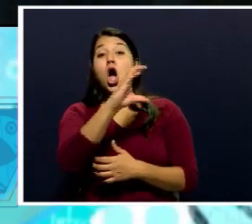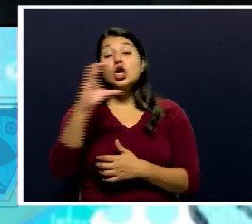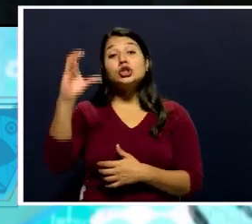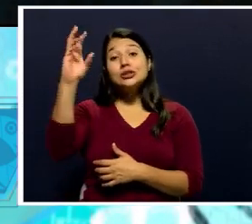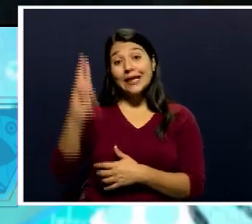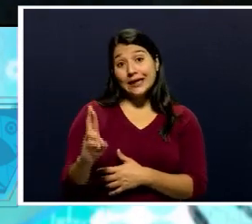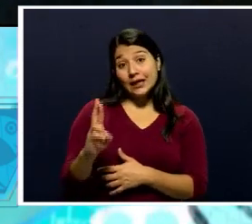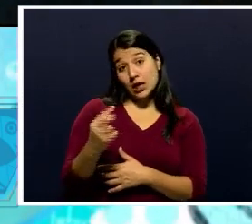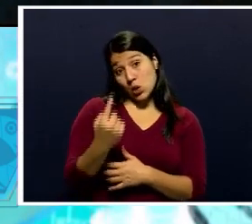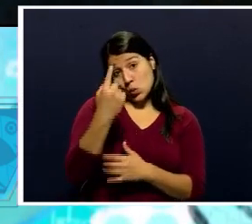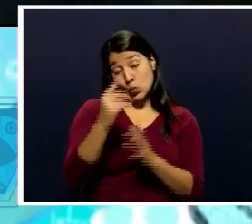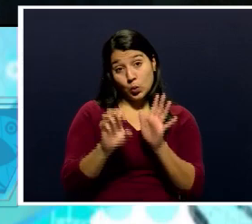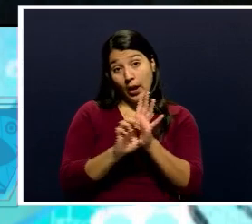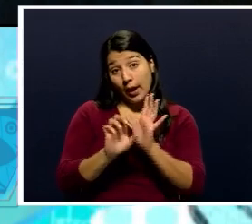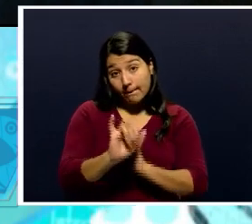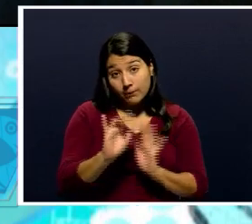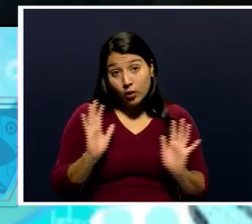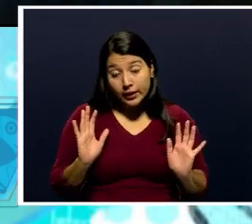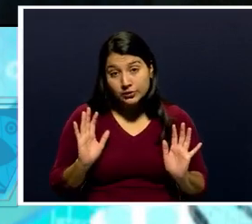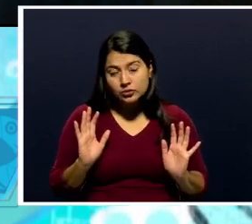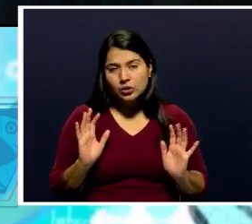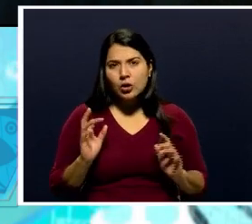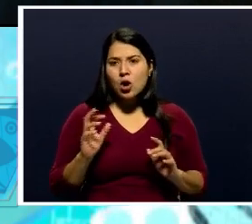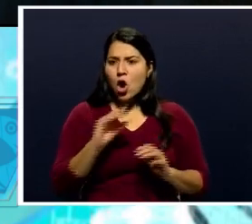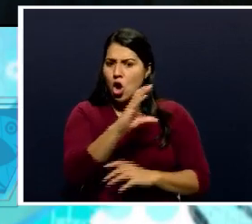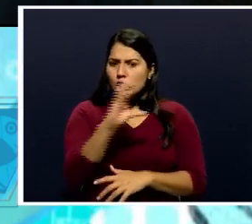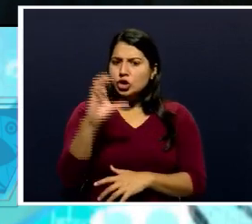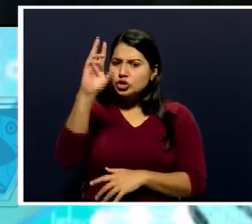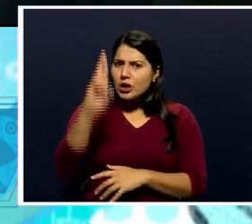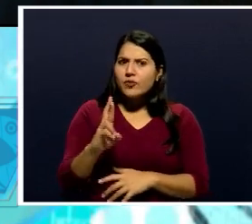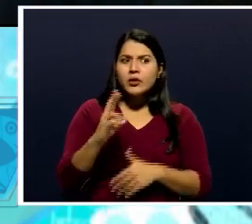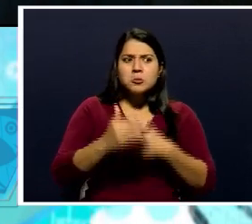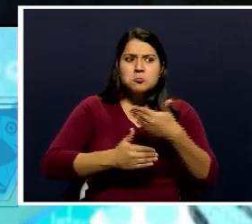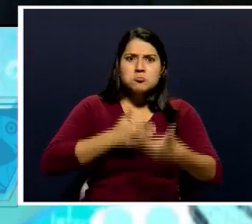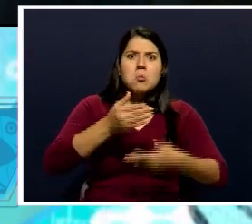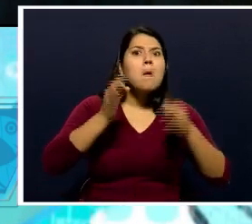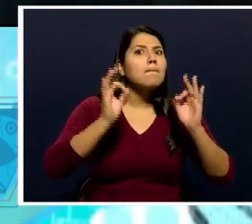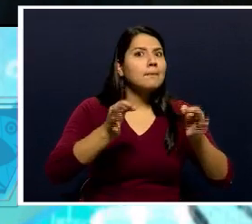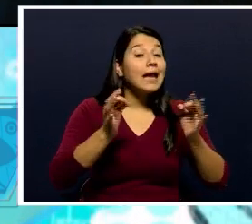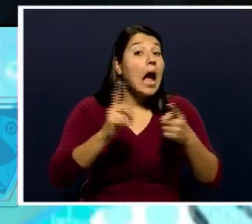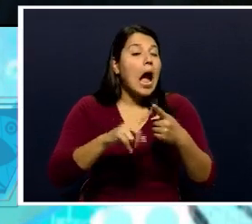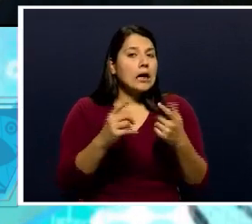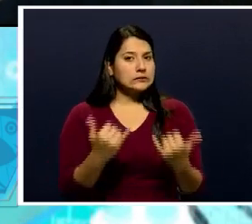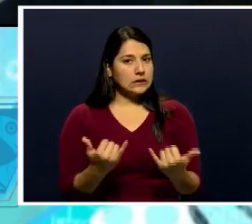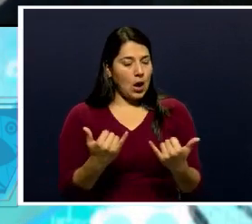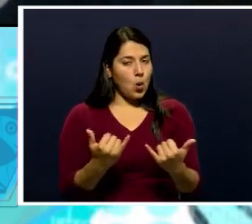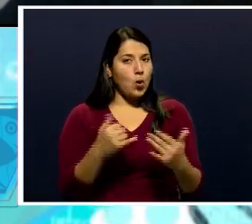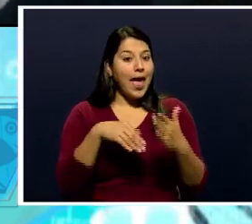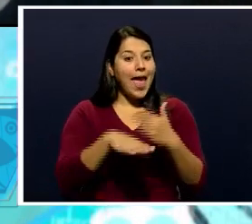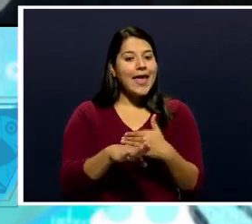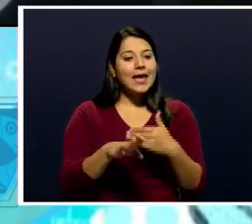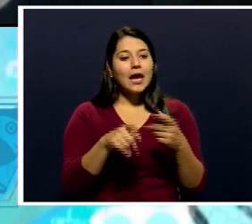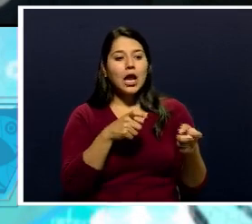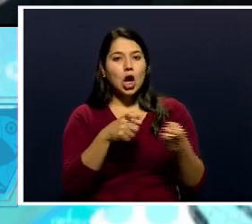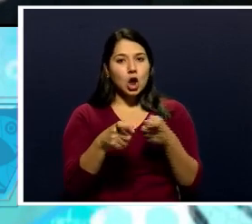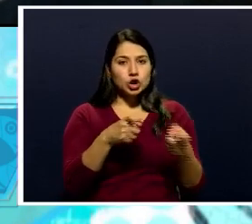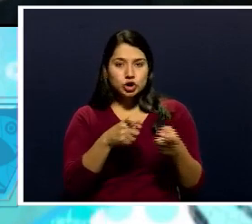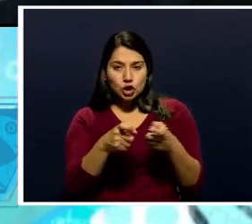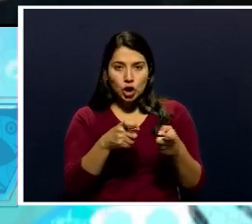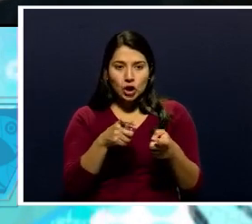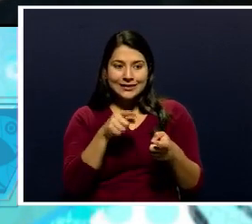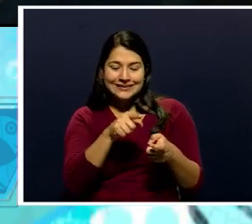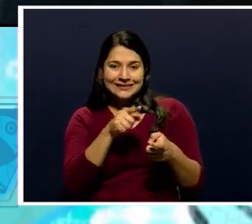tal vez un ejemplo de eso. Nos ha ido muy bien por ahora en el manejo de esta